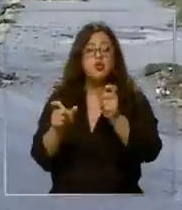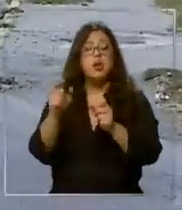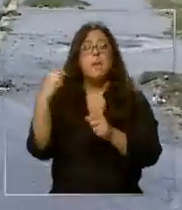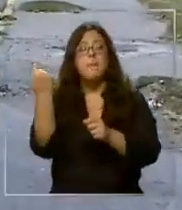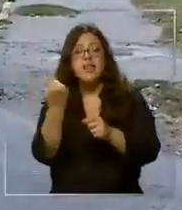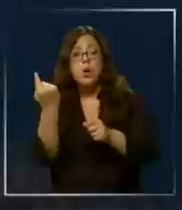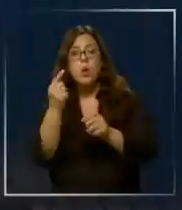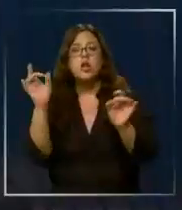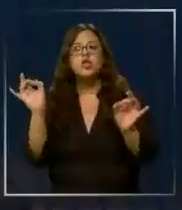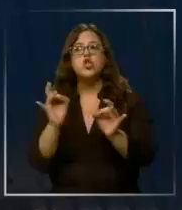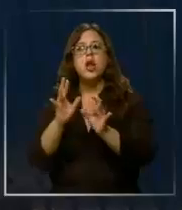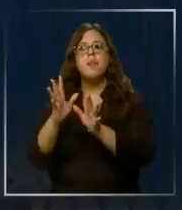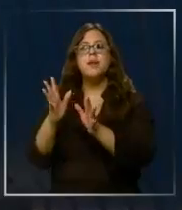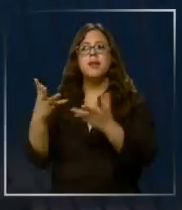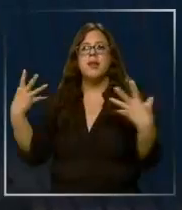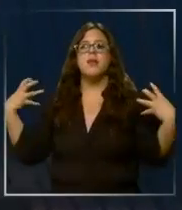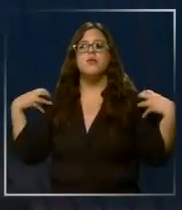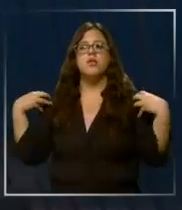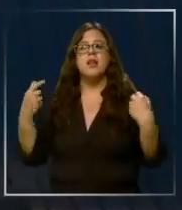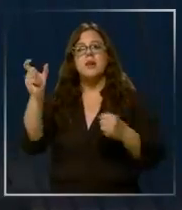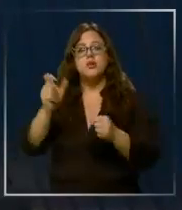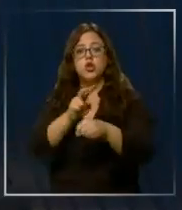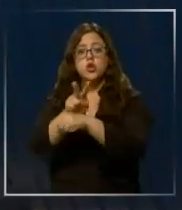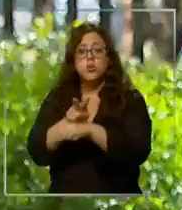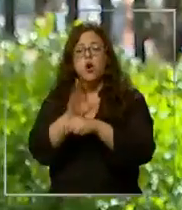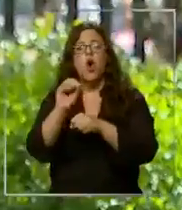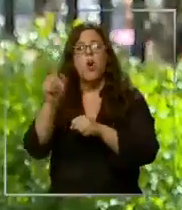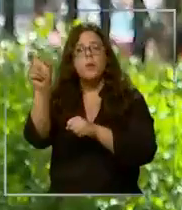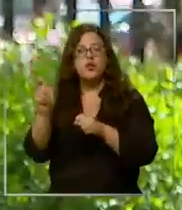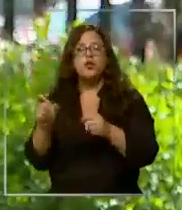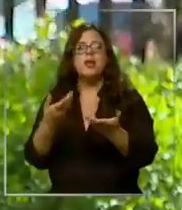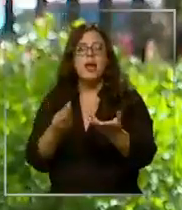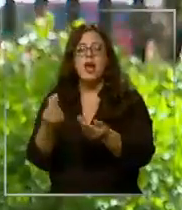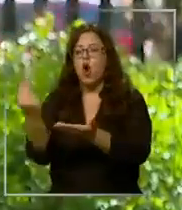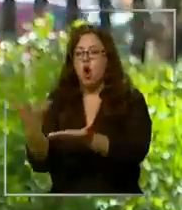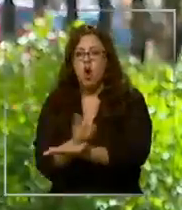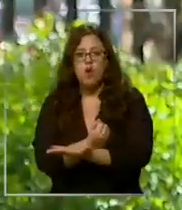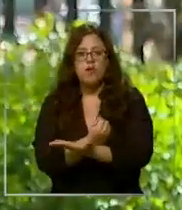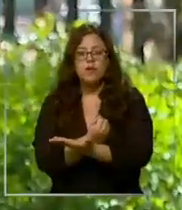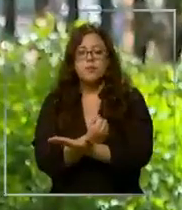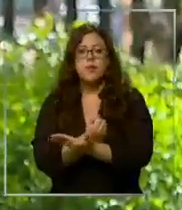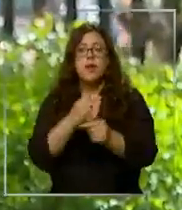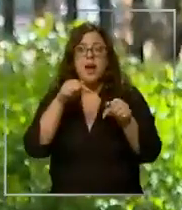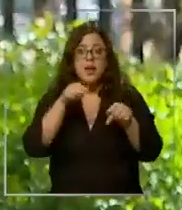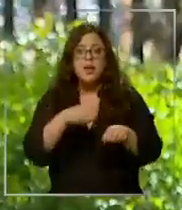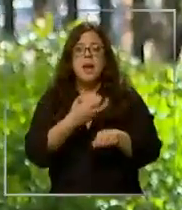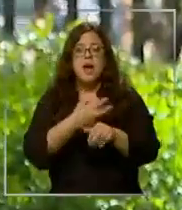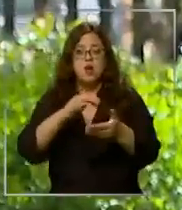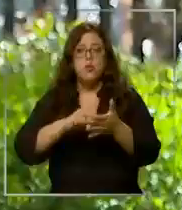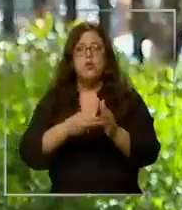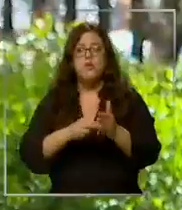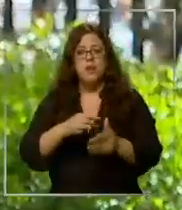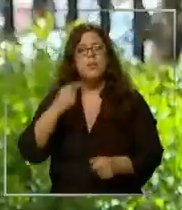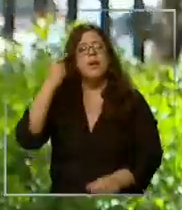solo pasa por criterio del cajero o supervisor de plaza de peaje. Evidentemente aquí tenemos un problema de criterio.